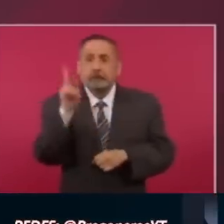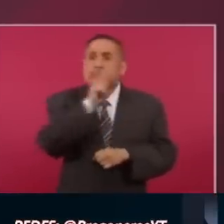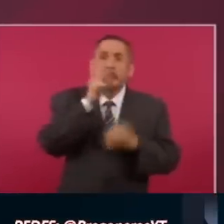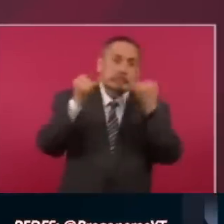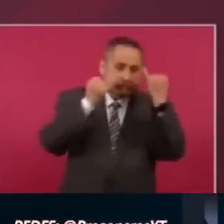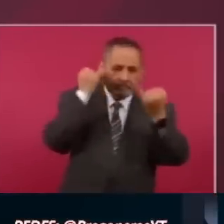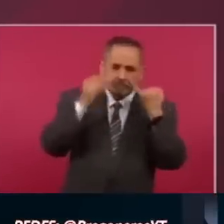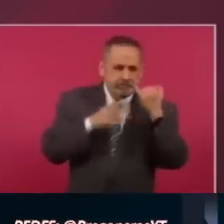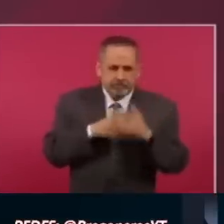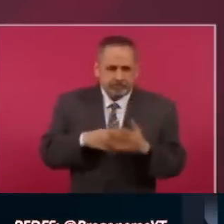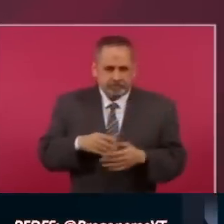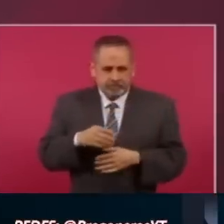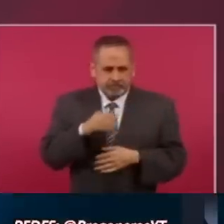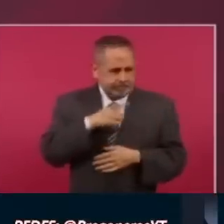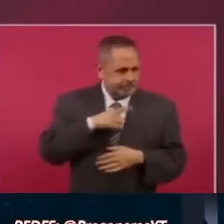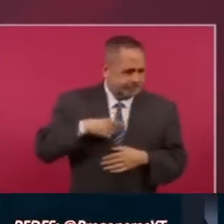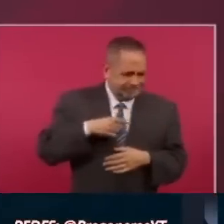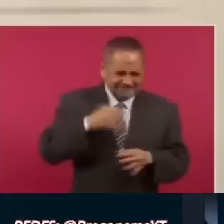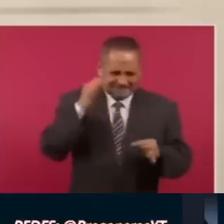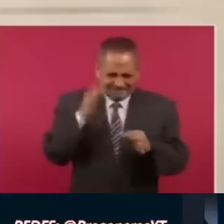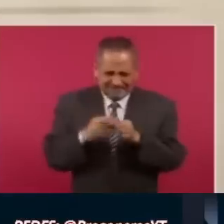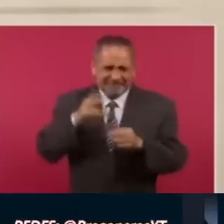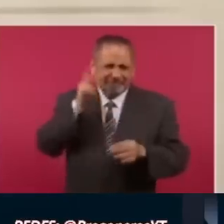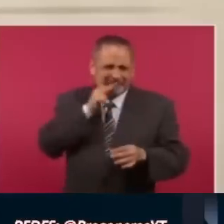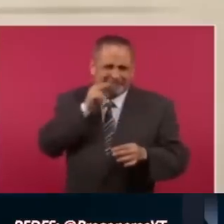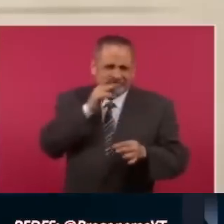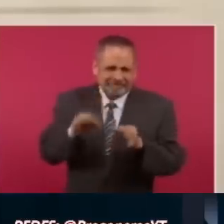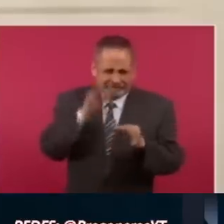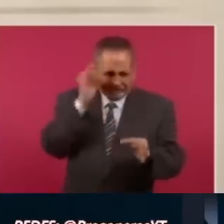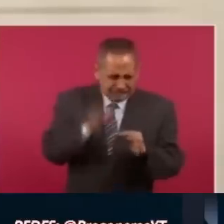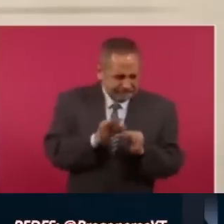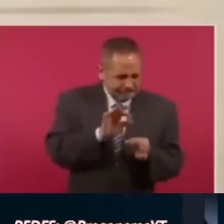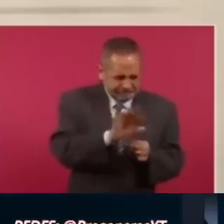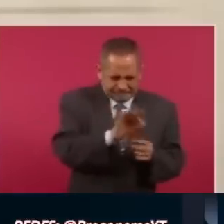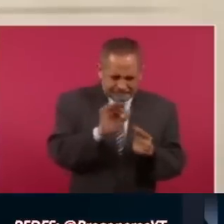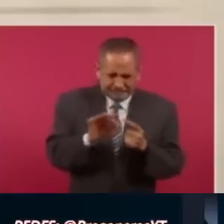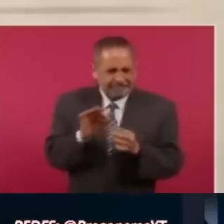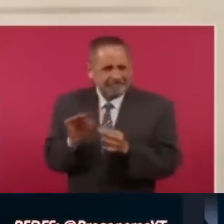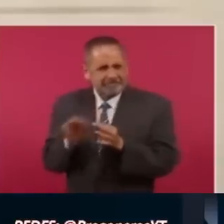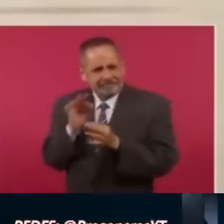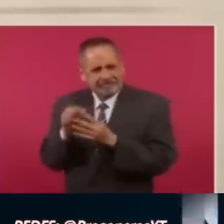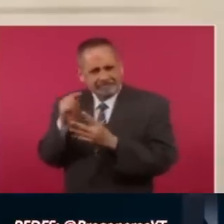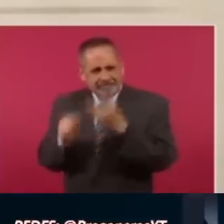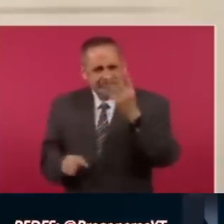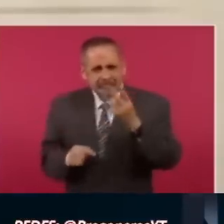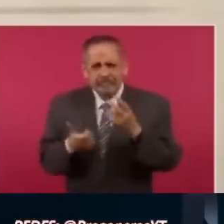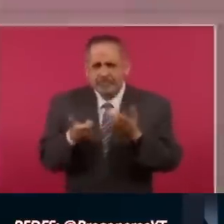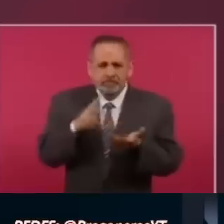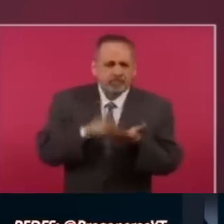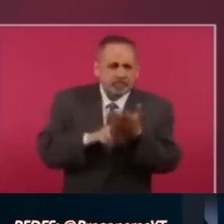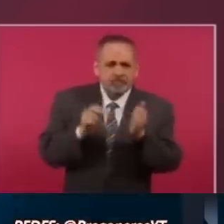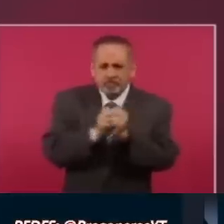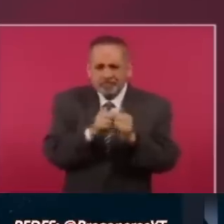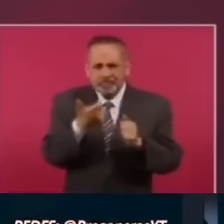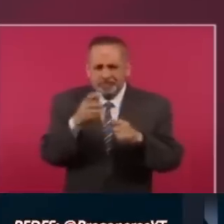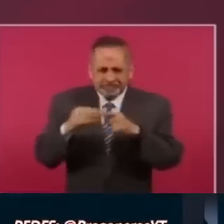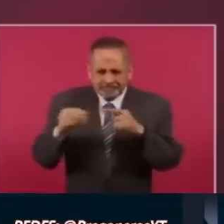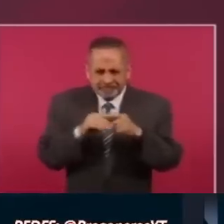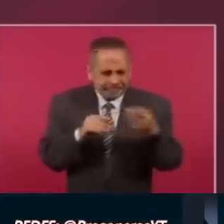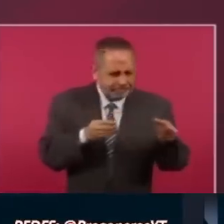de sensibilidad, ¿no? Tienen que ser hasta el centavo. Tanto se movió esto,